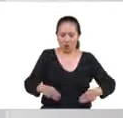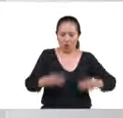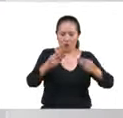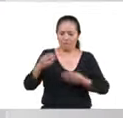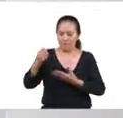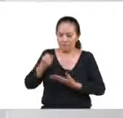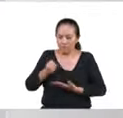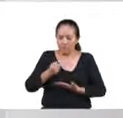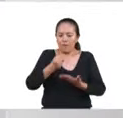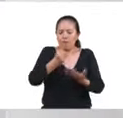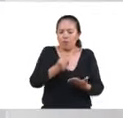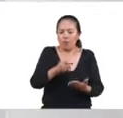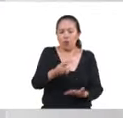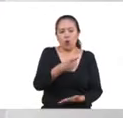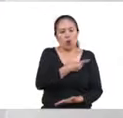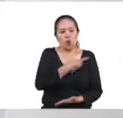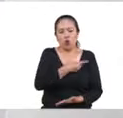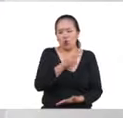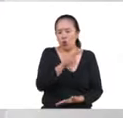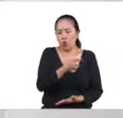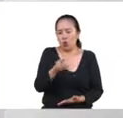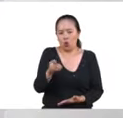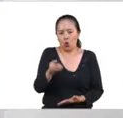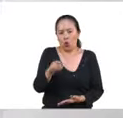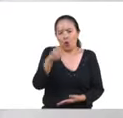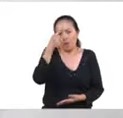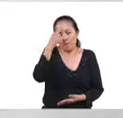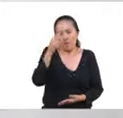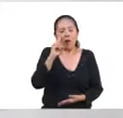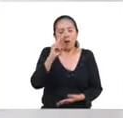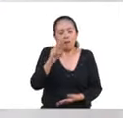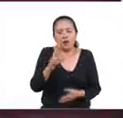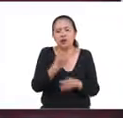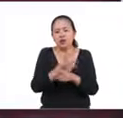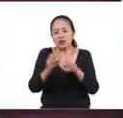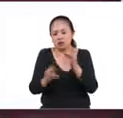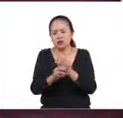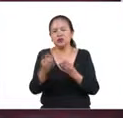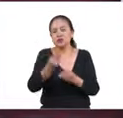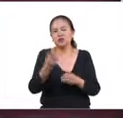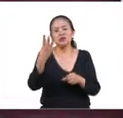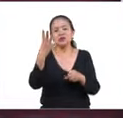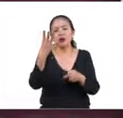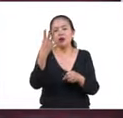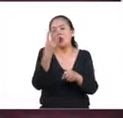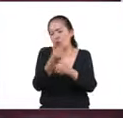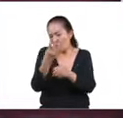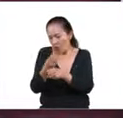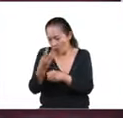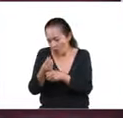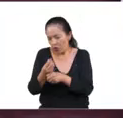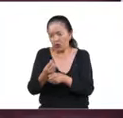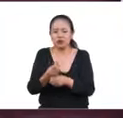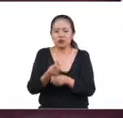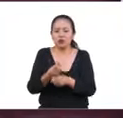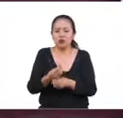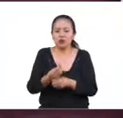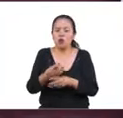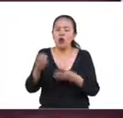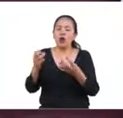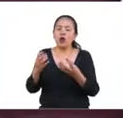ejercer sobre el diagnóstico que hemos establecido derivado de la revisión junto con Protección Civil y